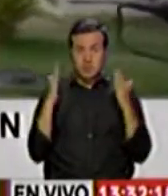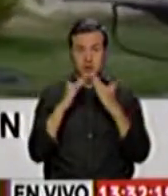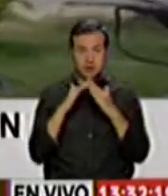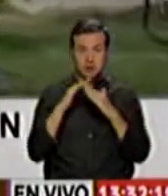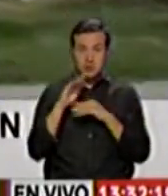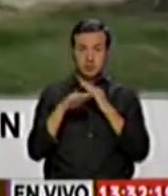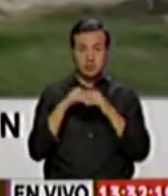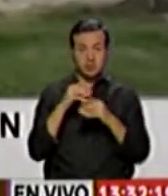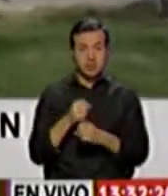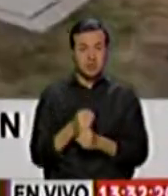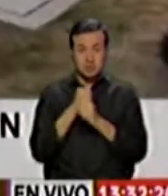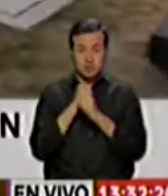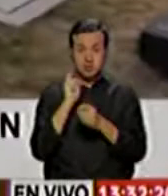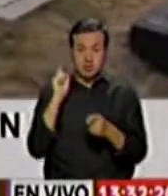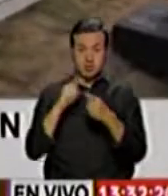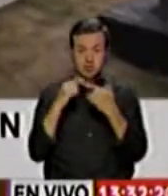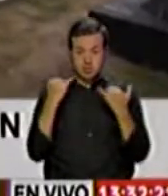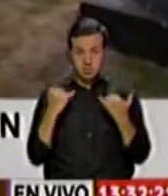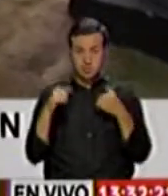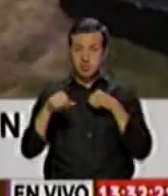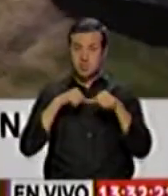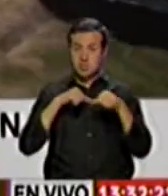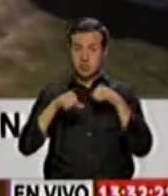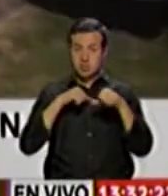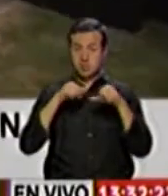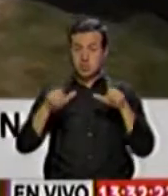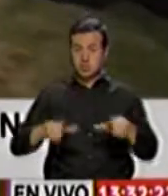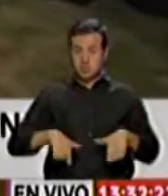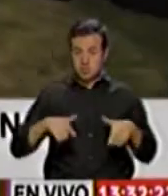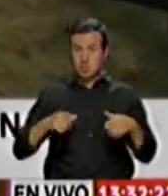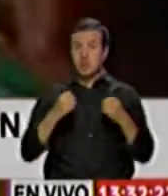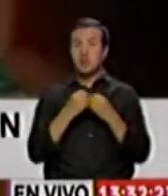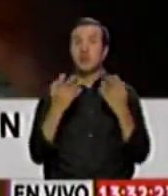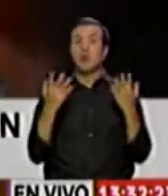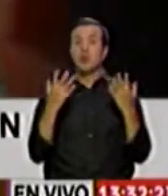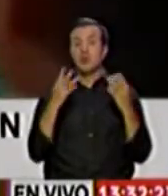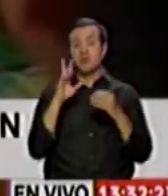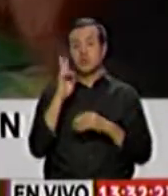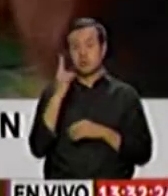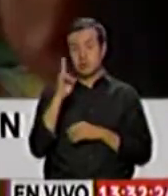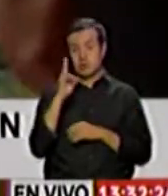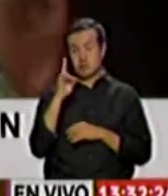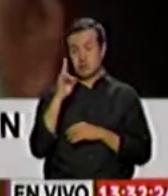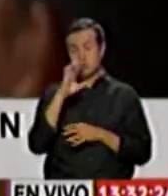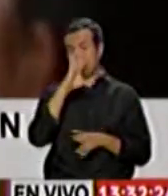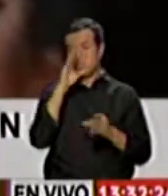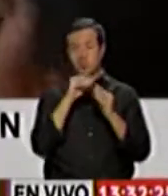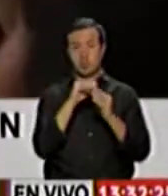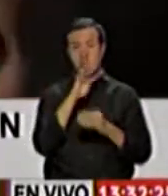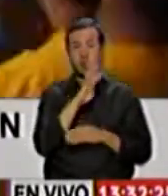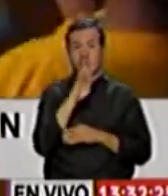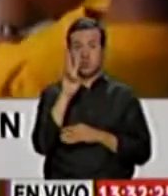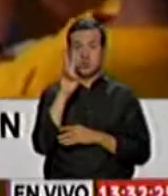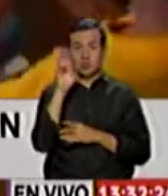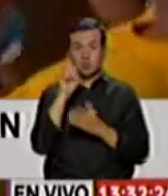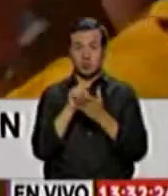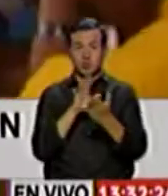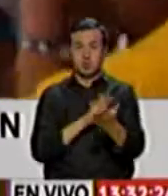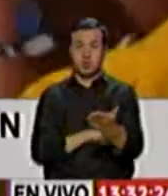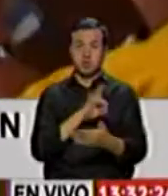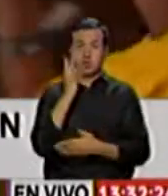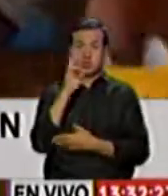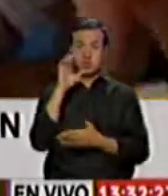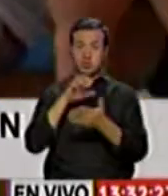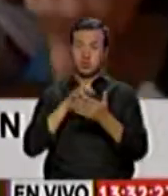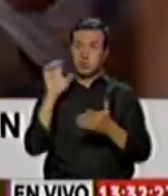dignas y seguras. Hasta la fecha, en la administración de Lenín Moreno, se han construido 17 de 42 proyectos habitacionales en 17